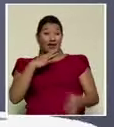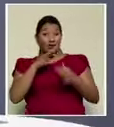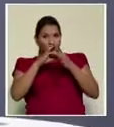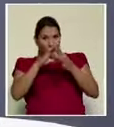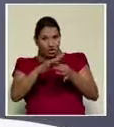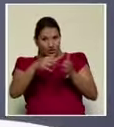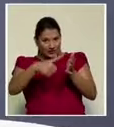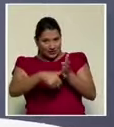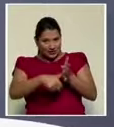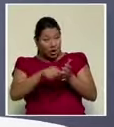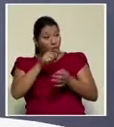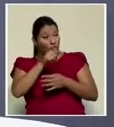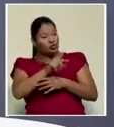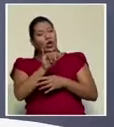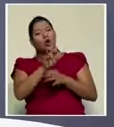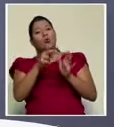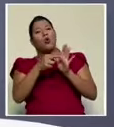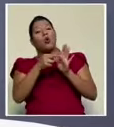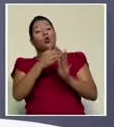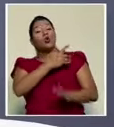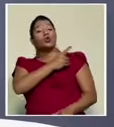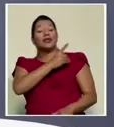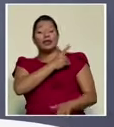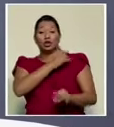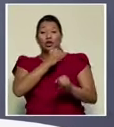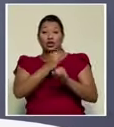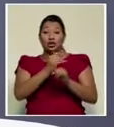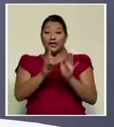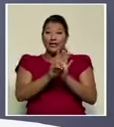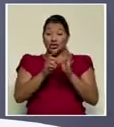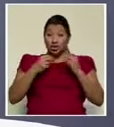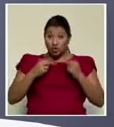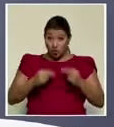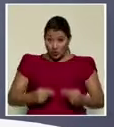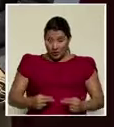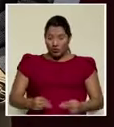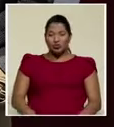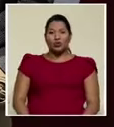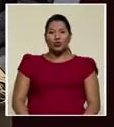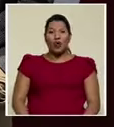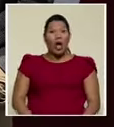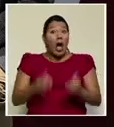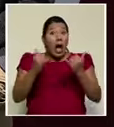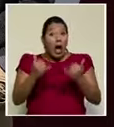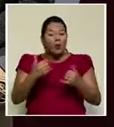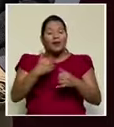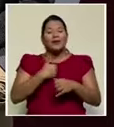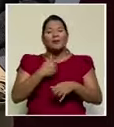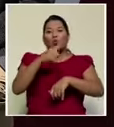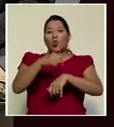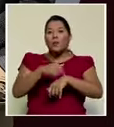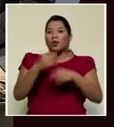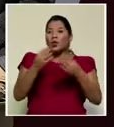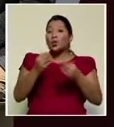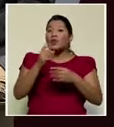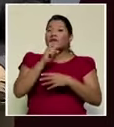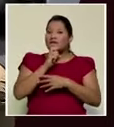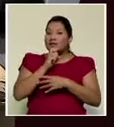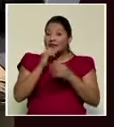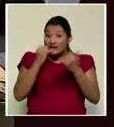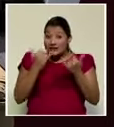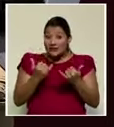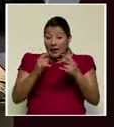Asesoría y Promoción Electoral de América Latina del Instituto de Derechos Humanos, estamos viviendo un momento difícil. Tenemos un